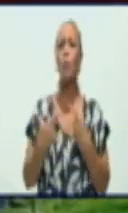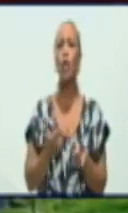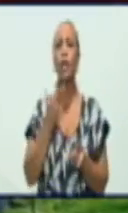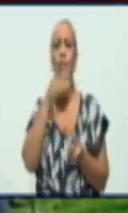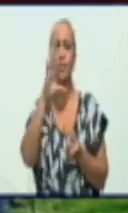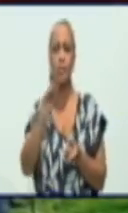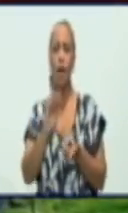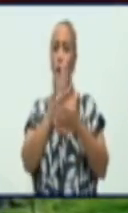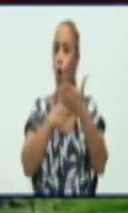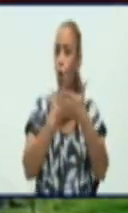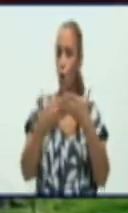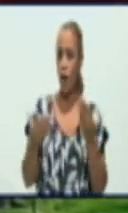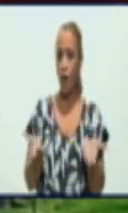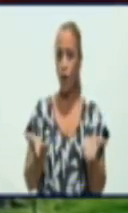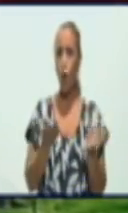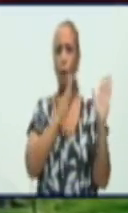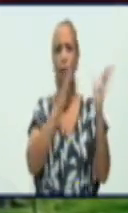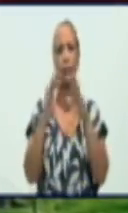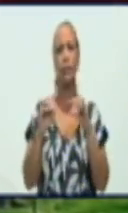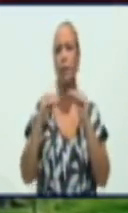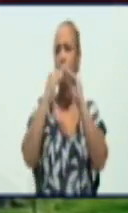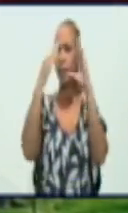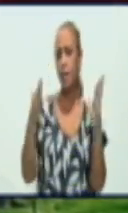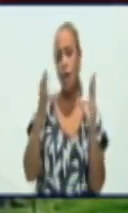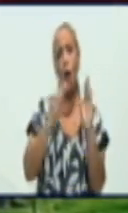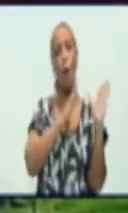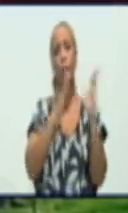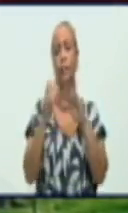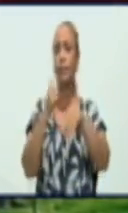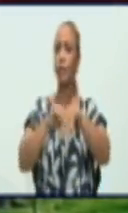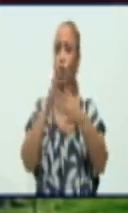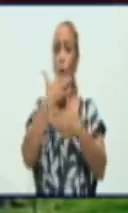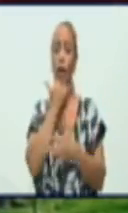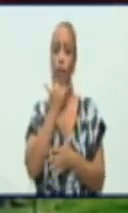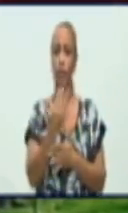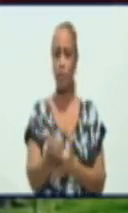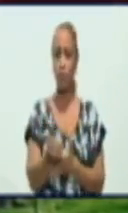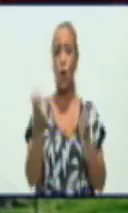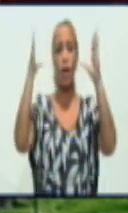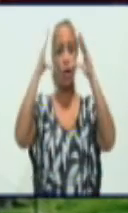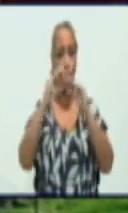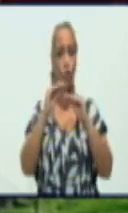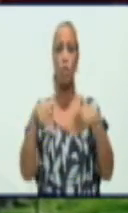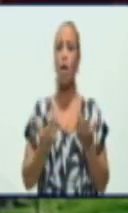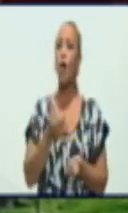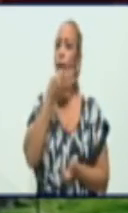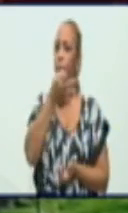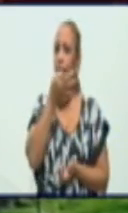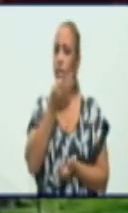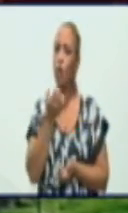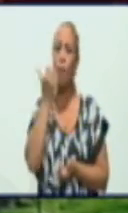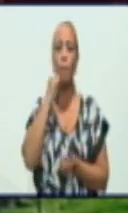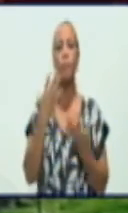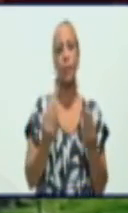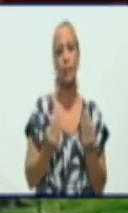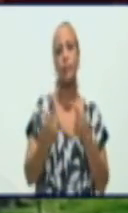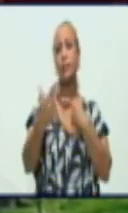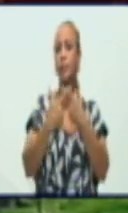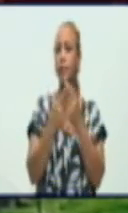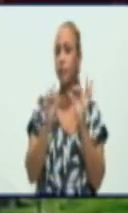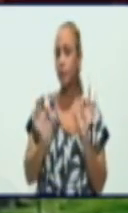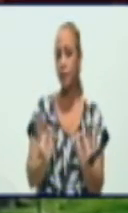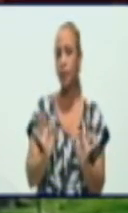a partir de qué hora en el día o a partir de qué hora en la noche. Y le damos una explicación bastante cercana a lo que dice Heider,